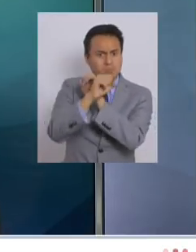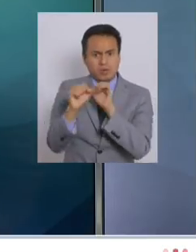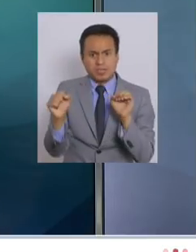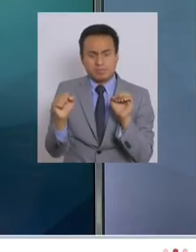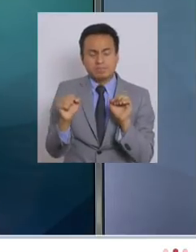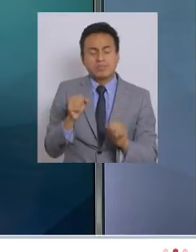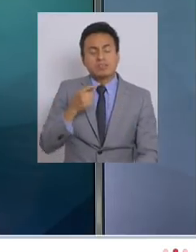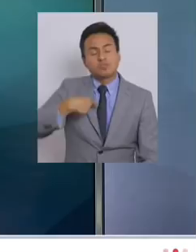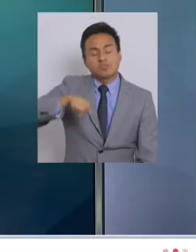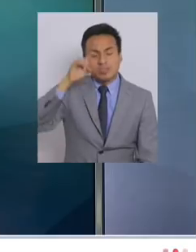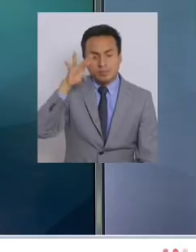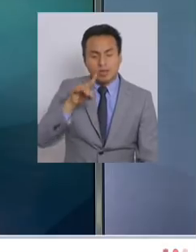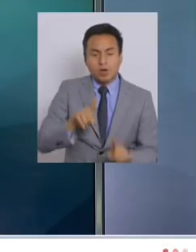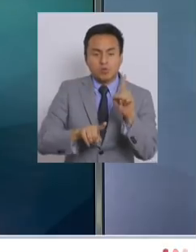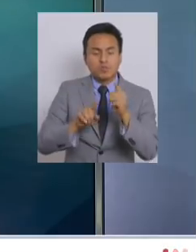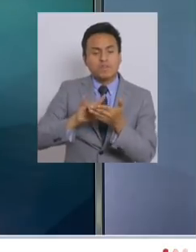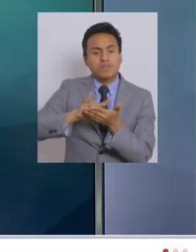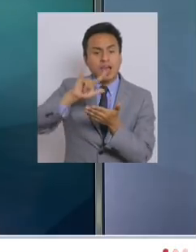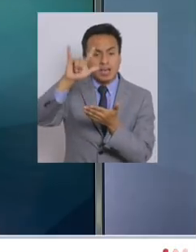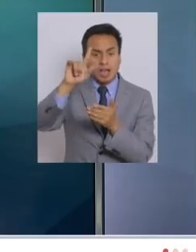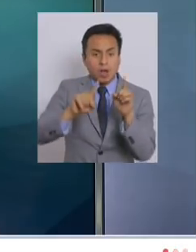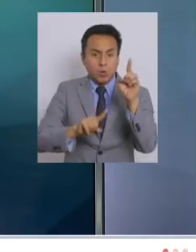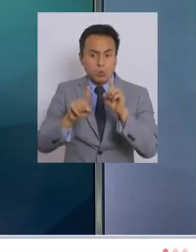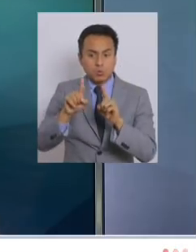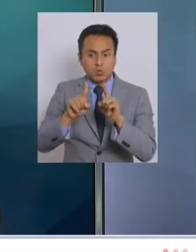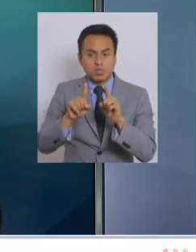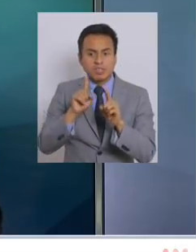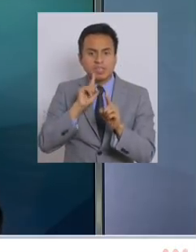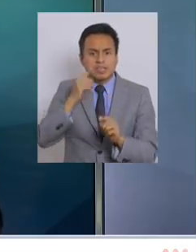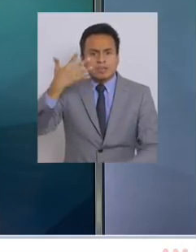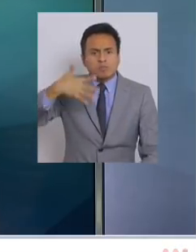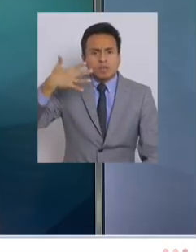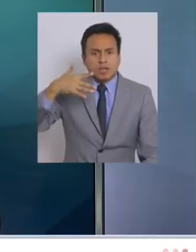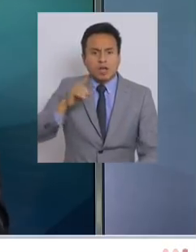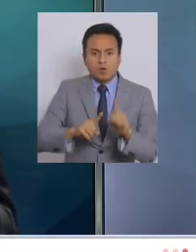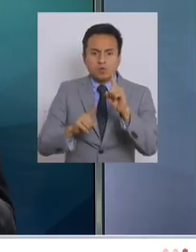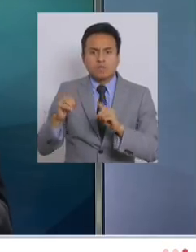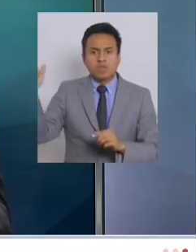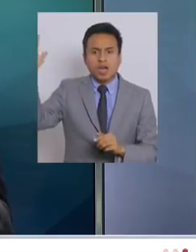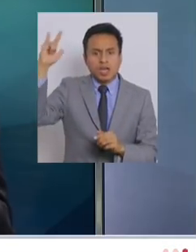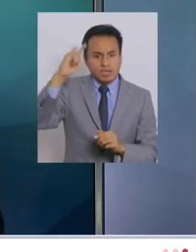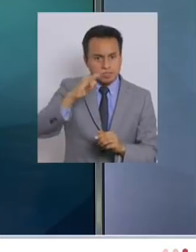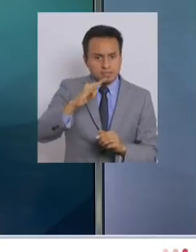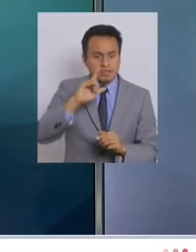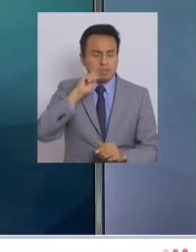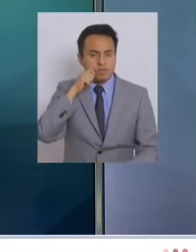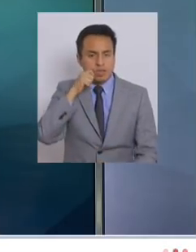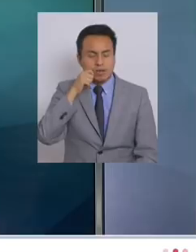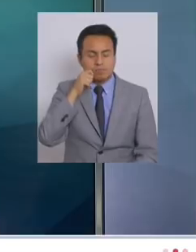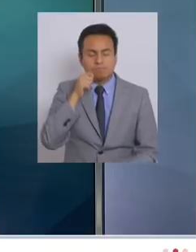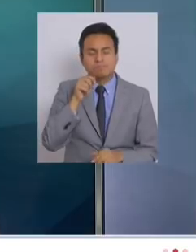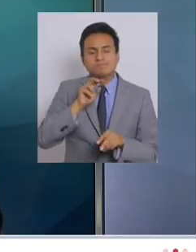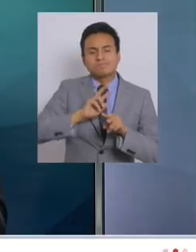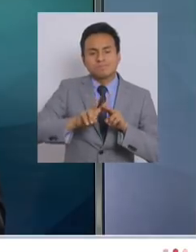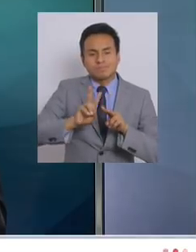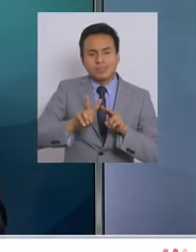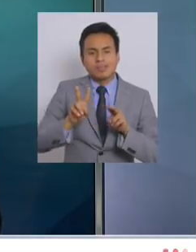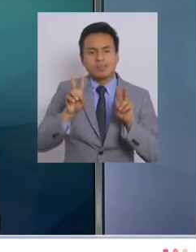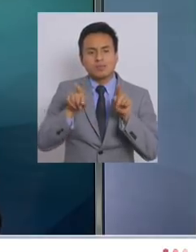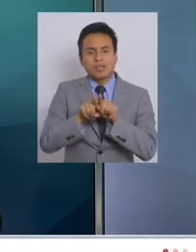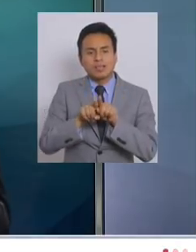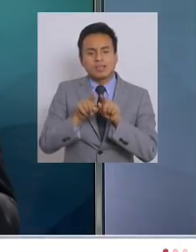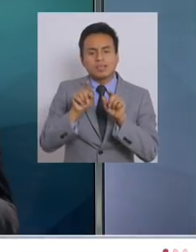además que hay algunos viajes que son con extrema importancia y ello implica entonces que se toman ciertas